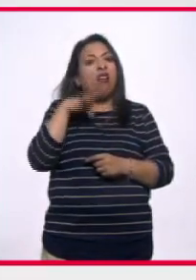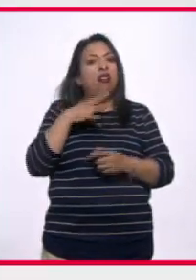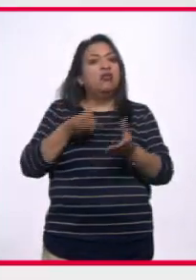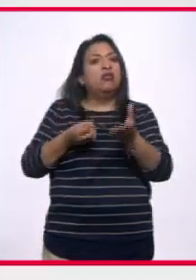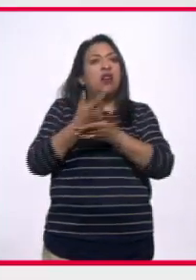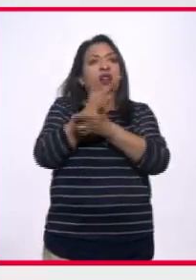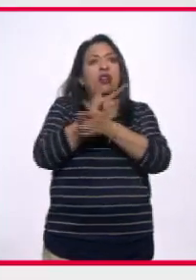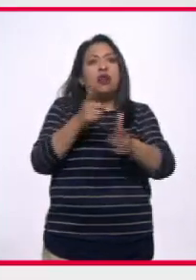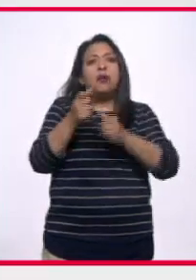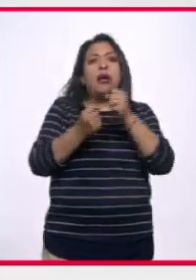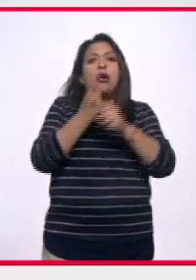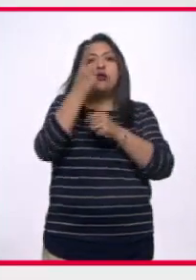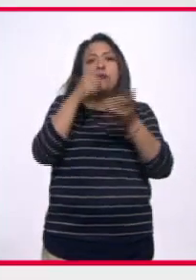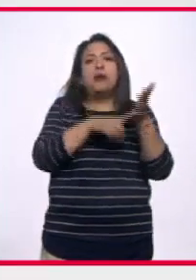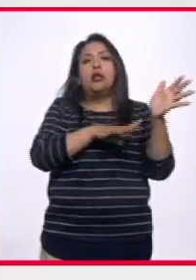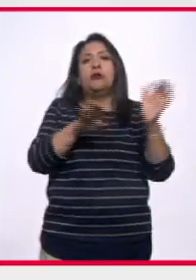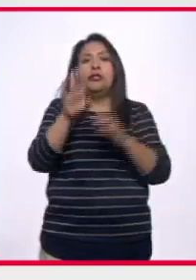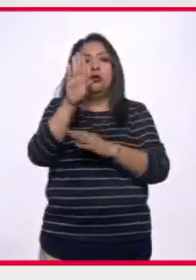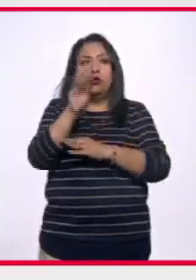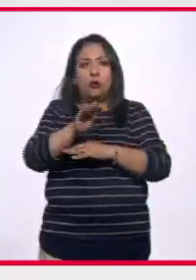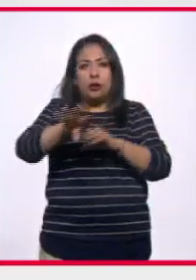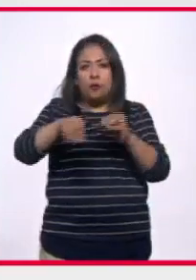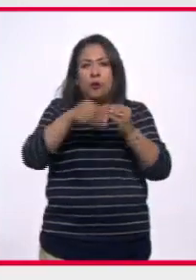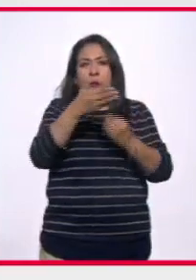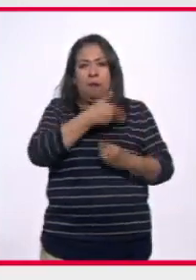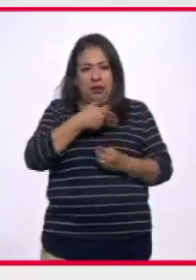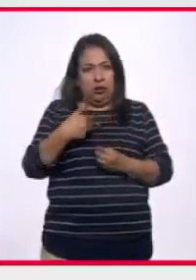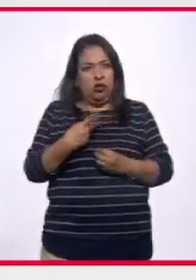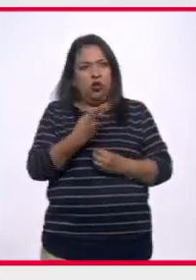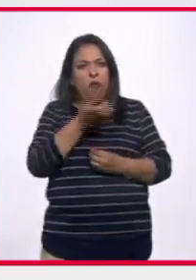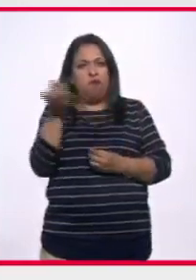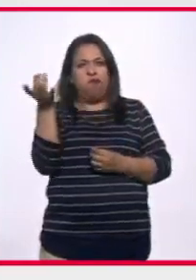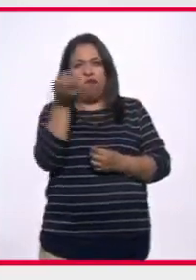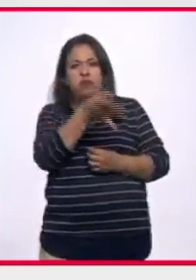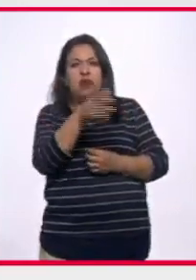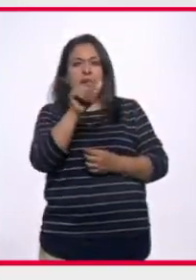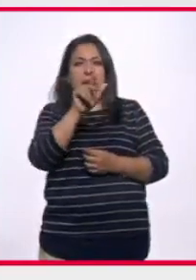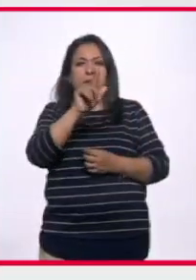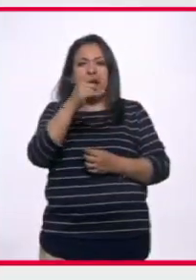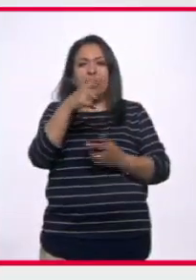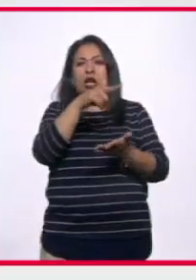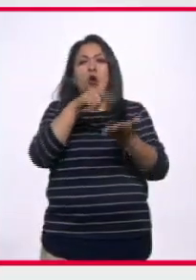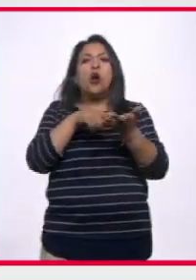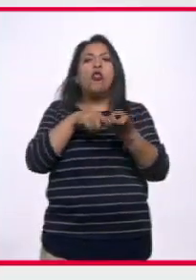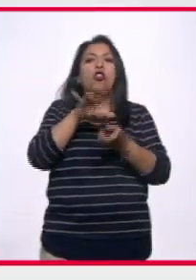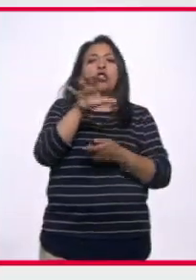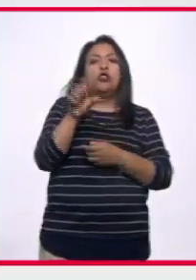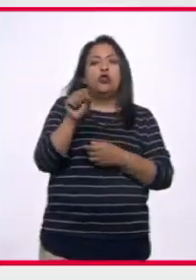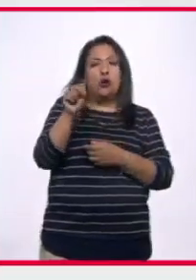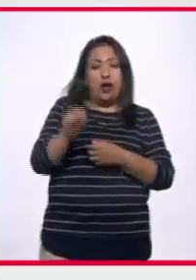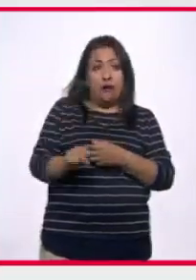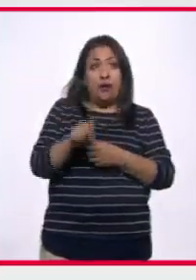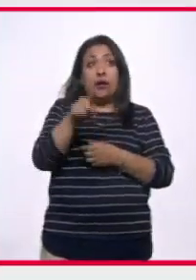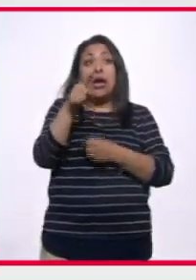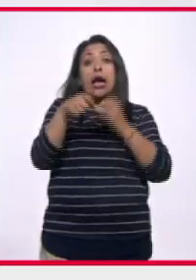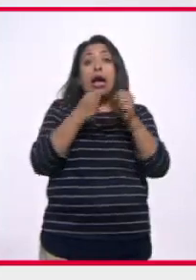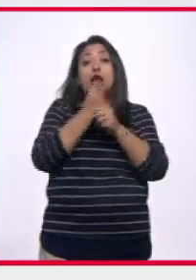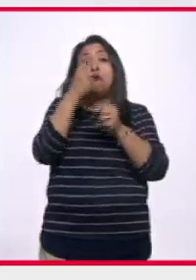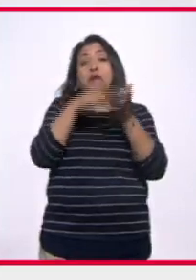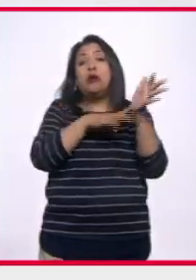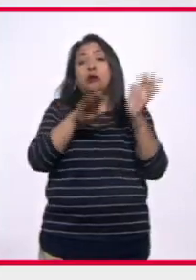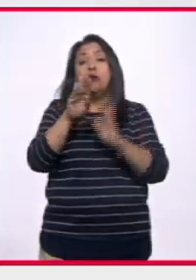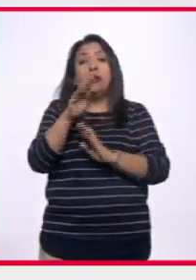libertad en 1990 y junto al presidente lograron derrocar el apartheid de sudáfrica en 1993